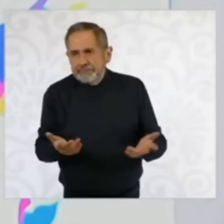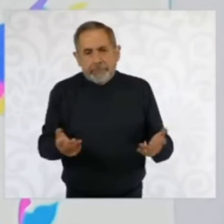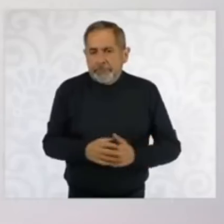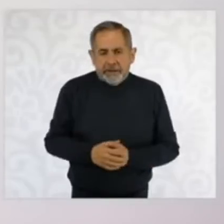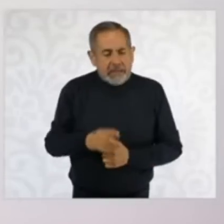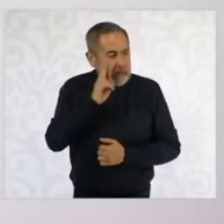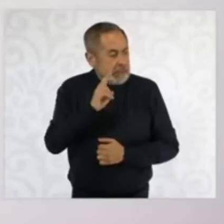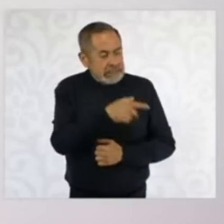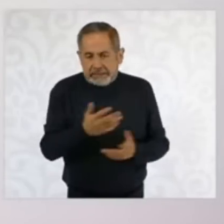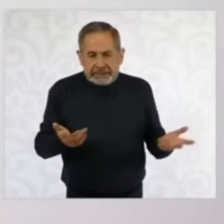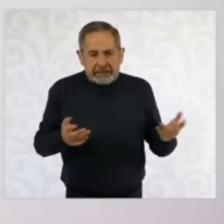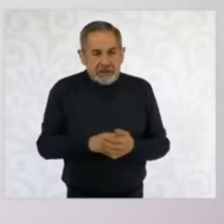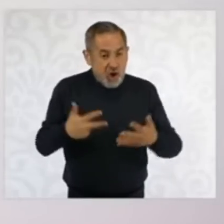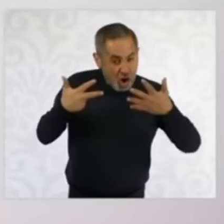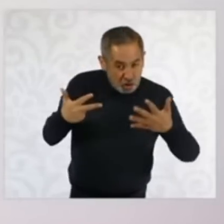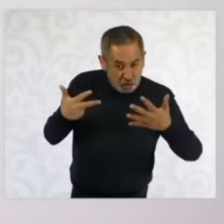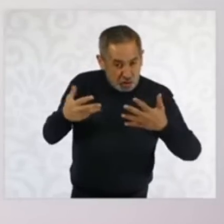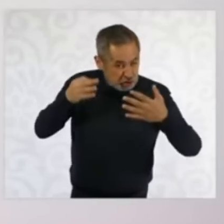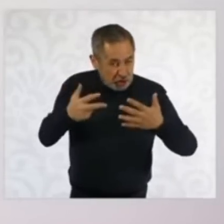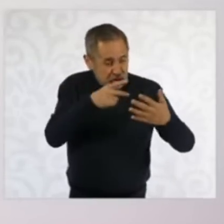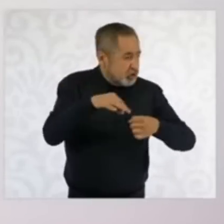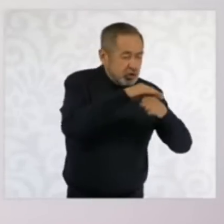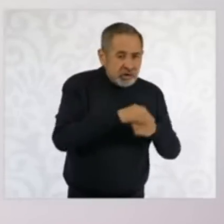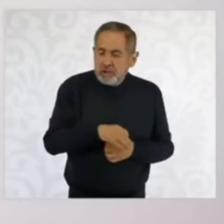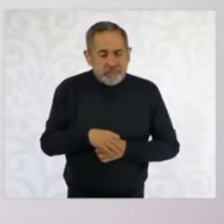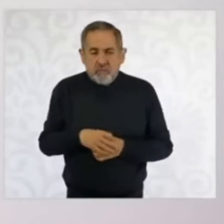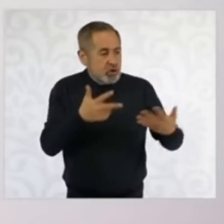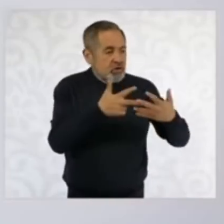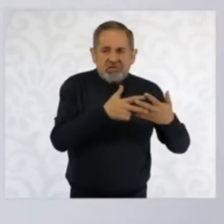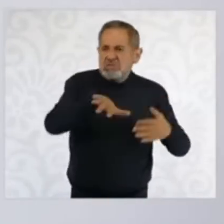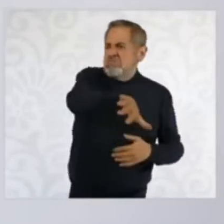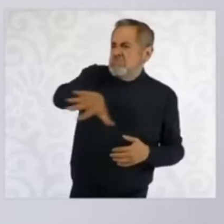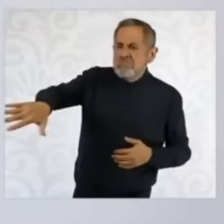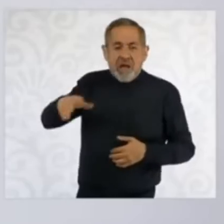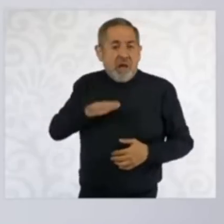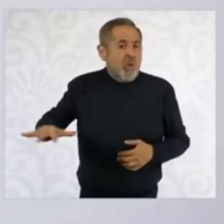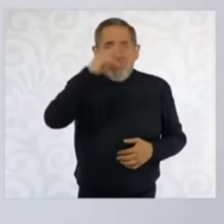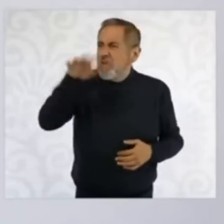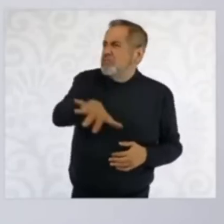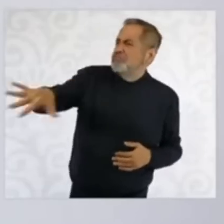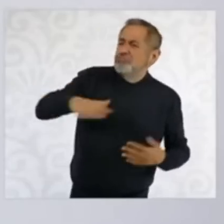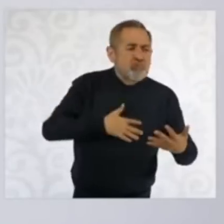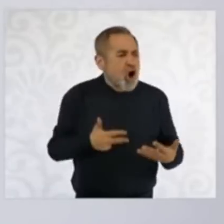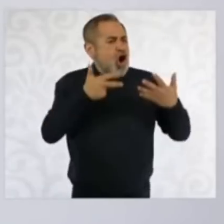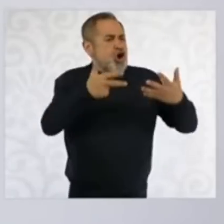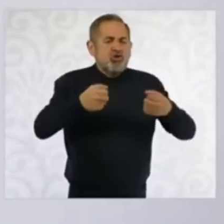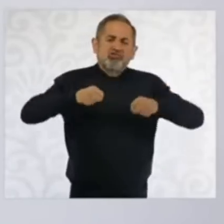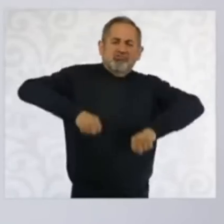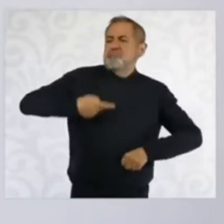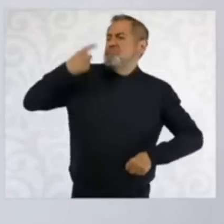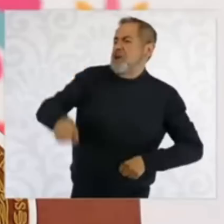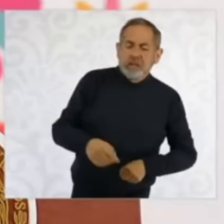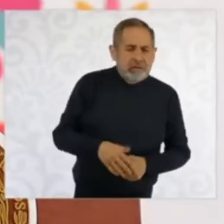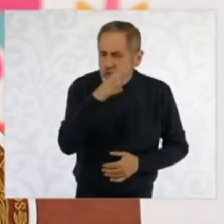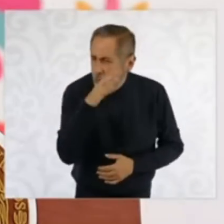A ver si las y los 8 ministros, que no pueden estar por encima del pueblo de México, que no pueden estar por encima